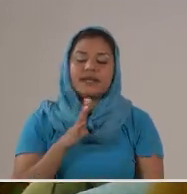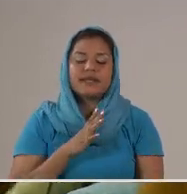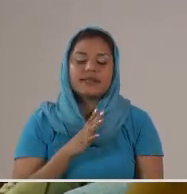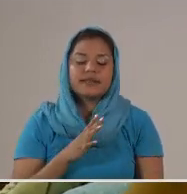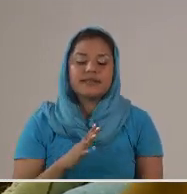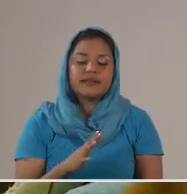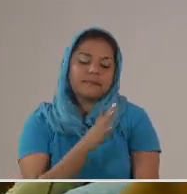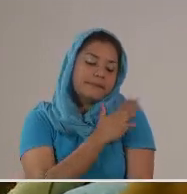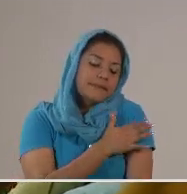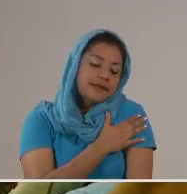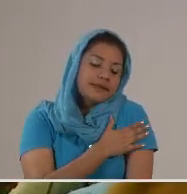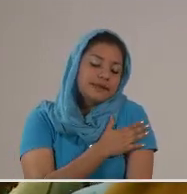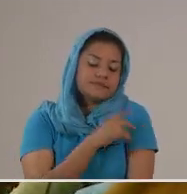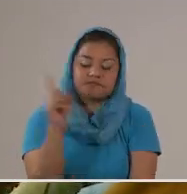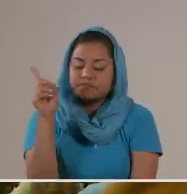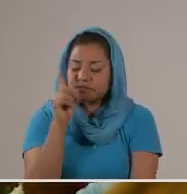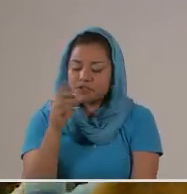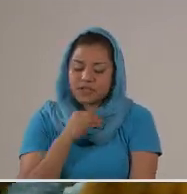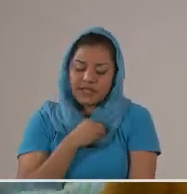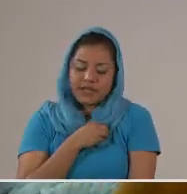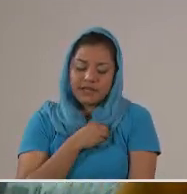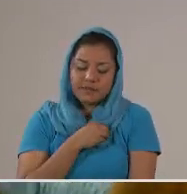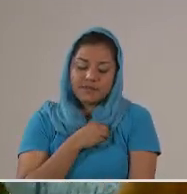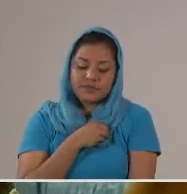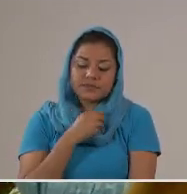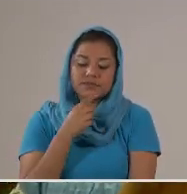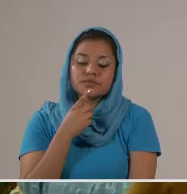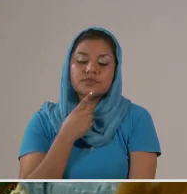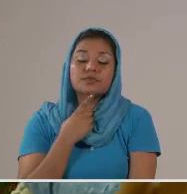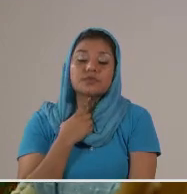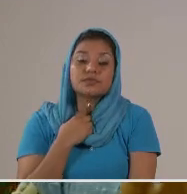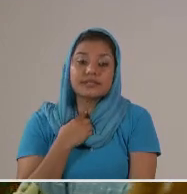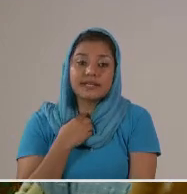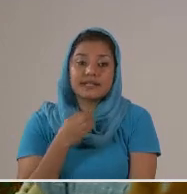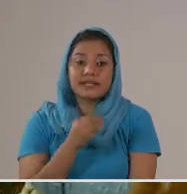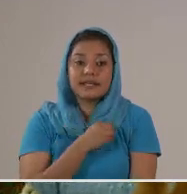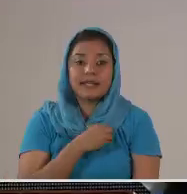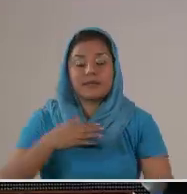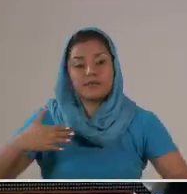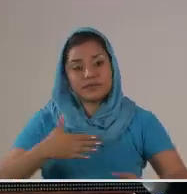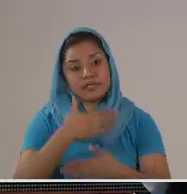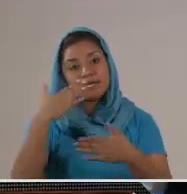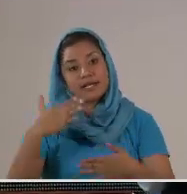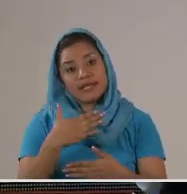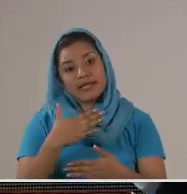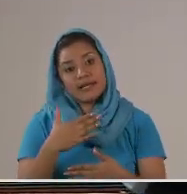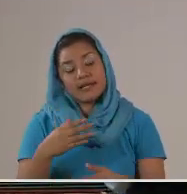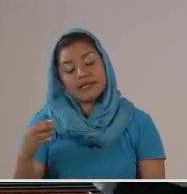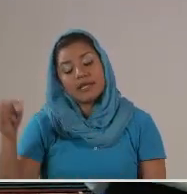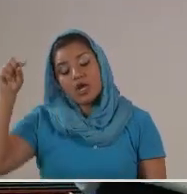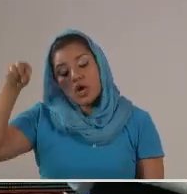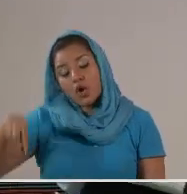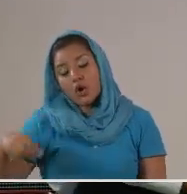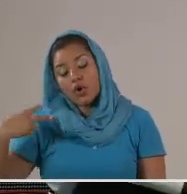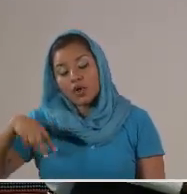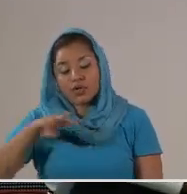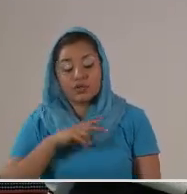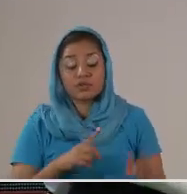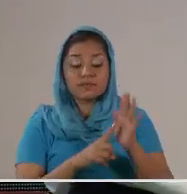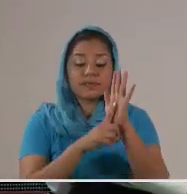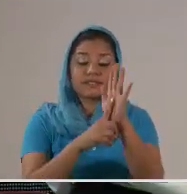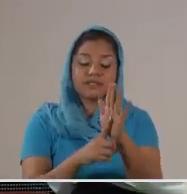queremos des agradarte señor al contrario queremos agradarte es más nos presentamos delante de ti